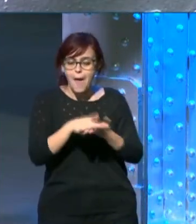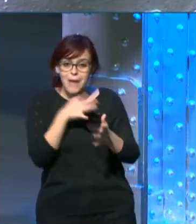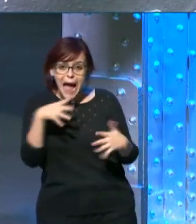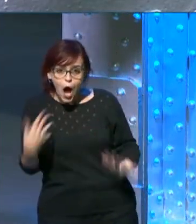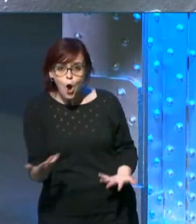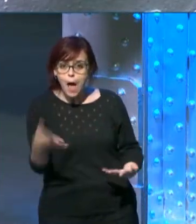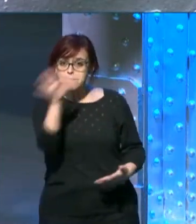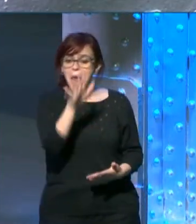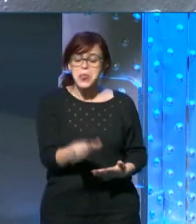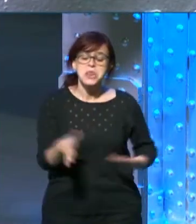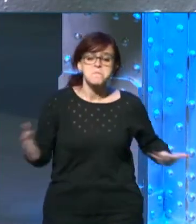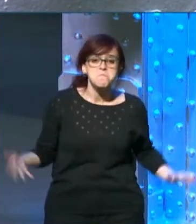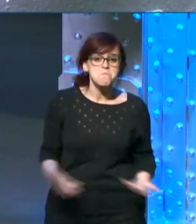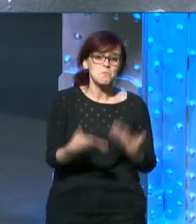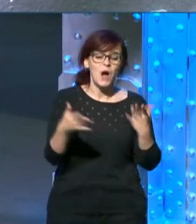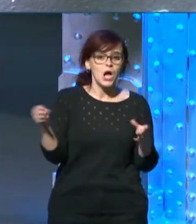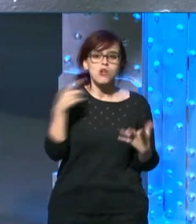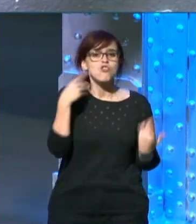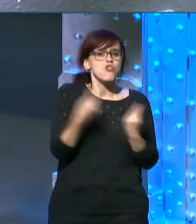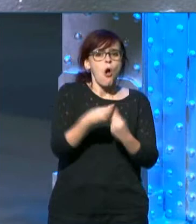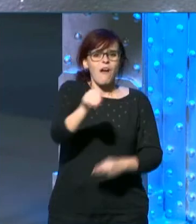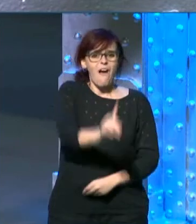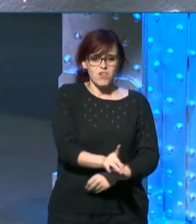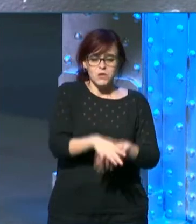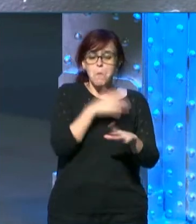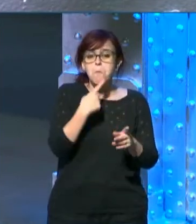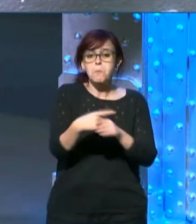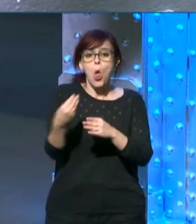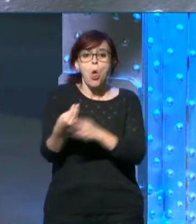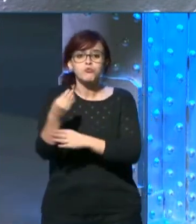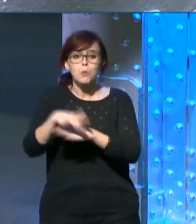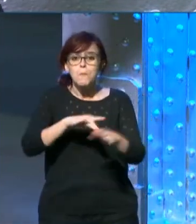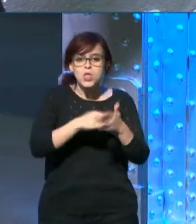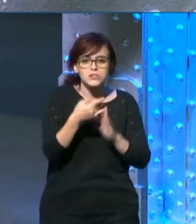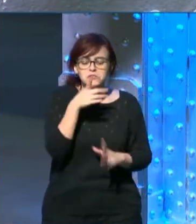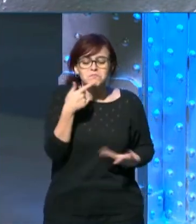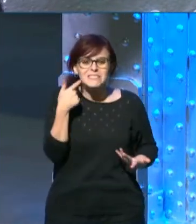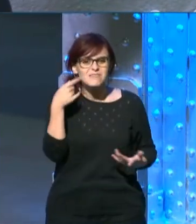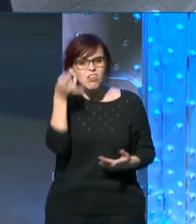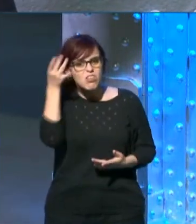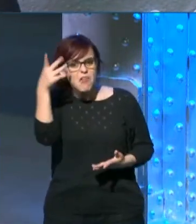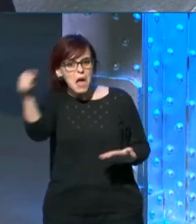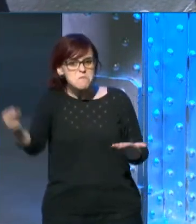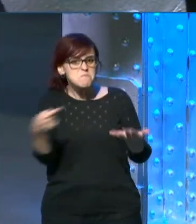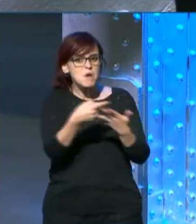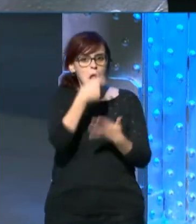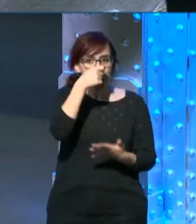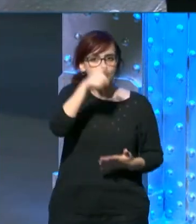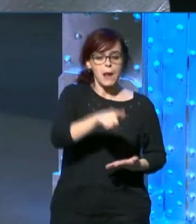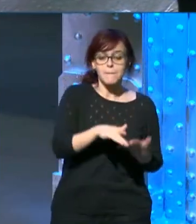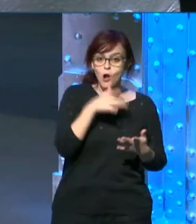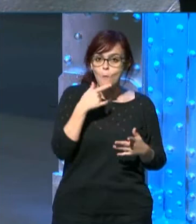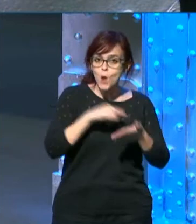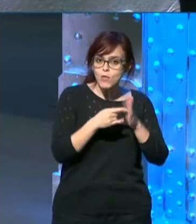puede parecer que no tiene cabida en un producto, en un proyecto que estemos creando, a lo mejor dentro de un mes, por cómo ha